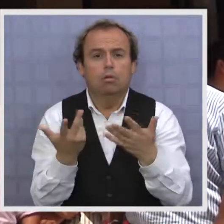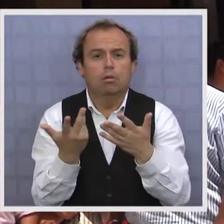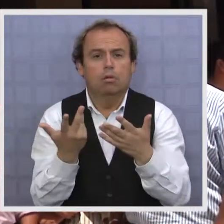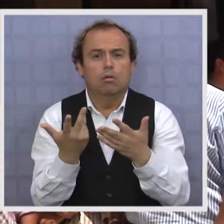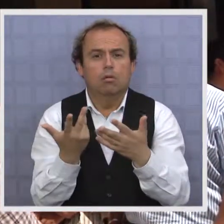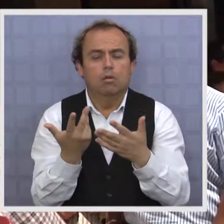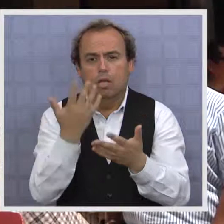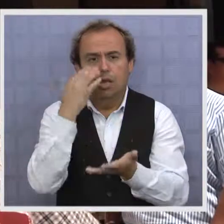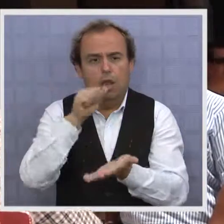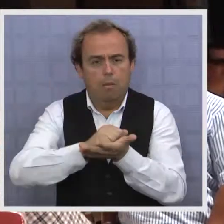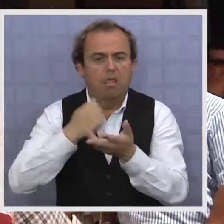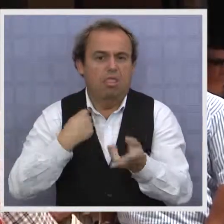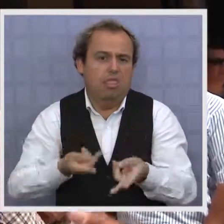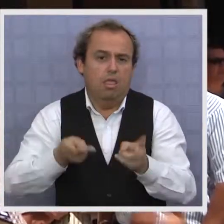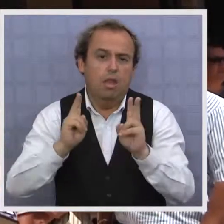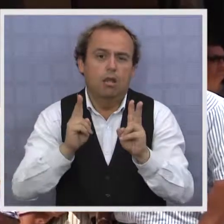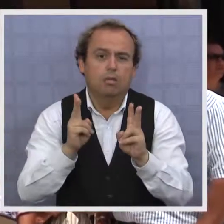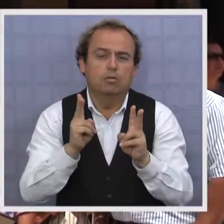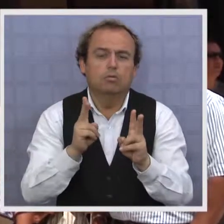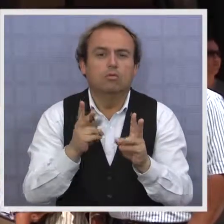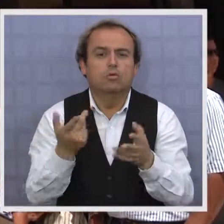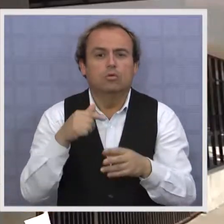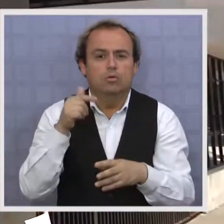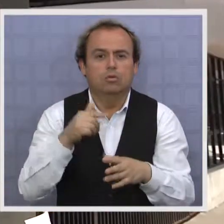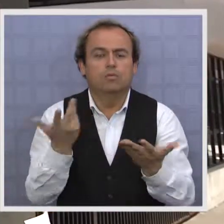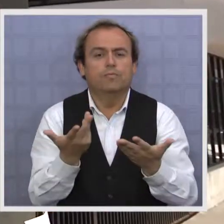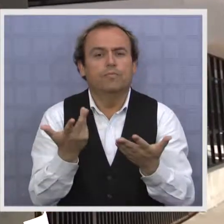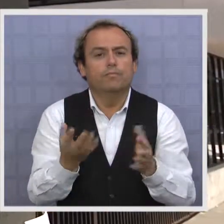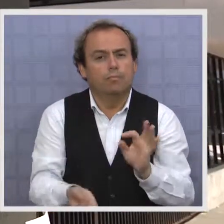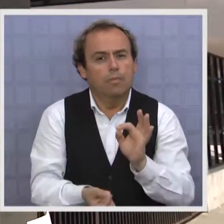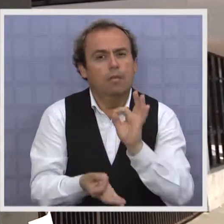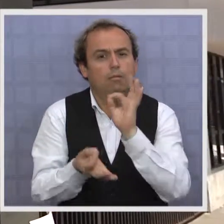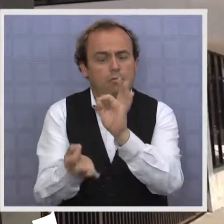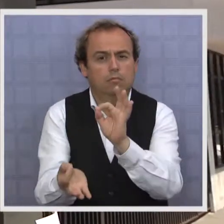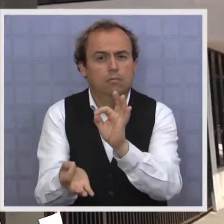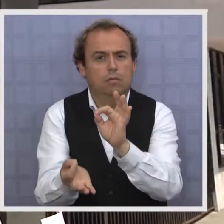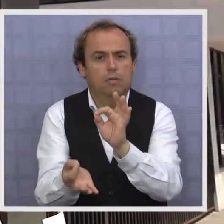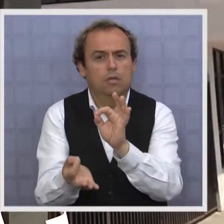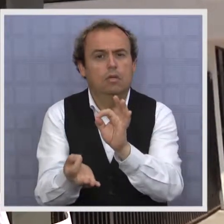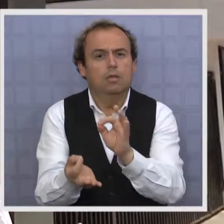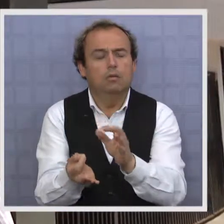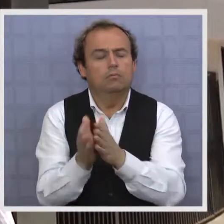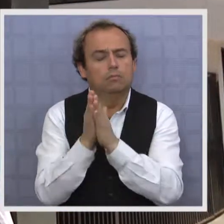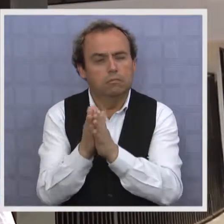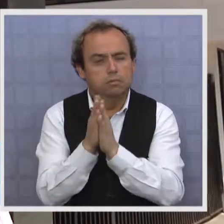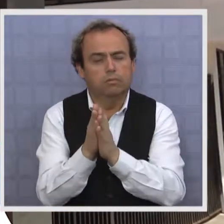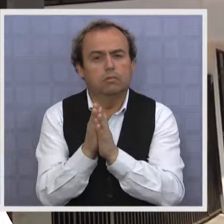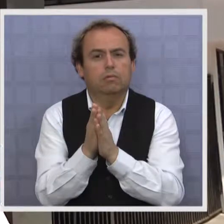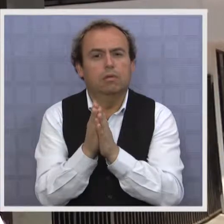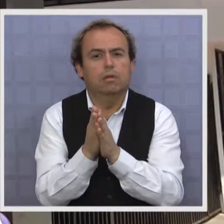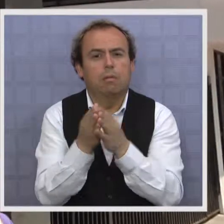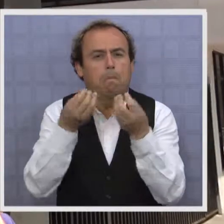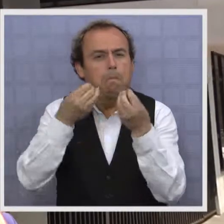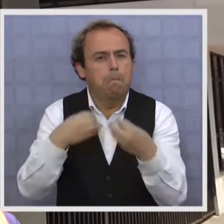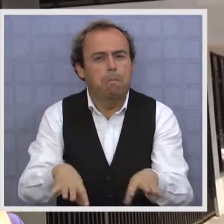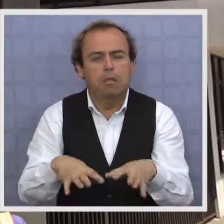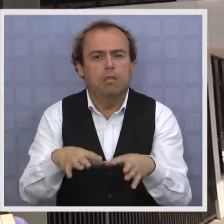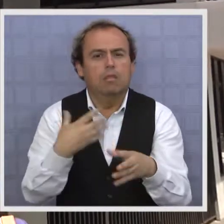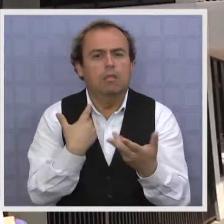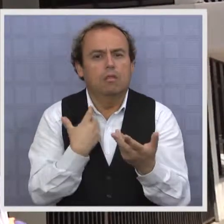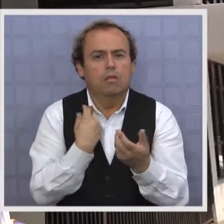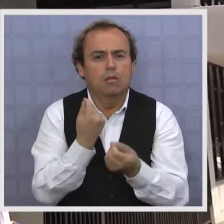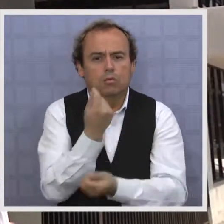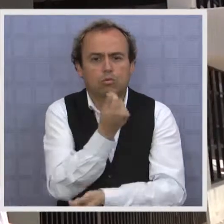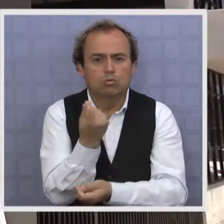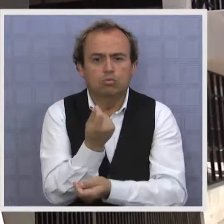forma los paros aquí en la región. Que con esta se venga a reparar la pérdida del poder adquisitivo de